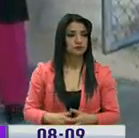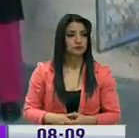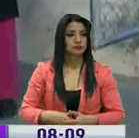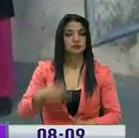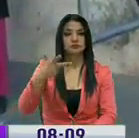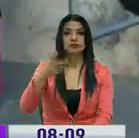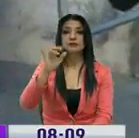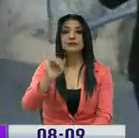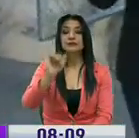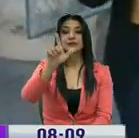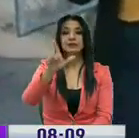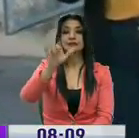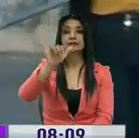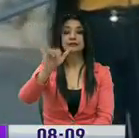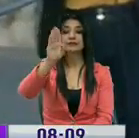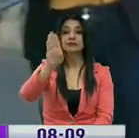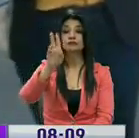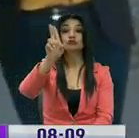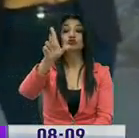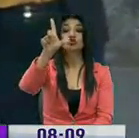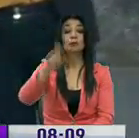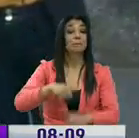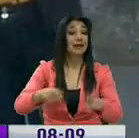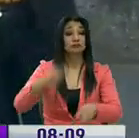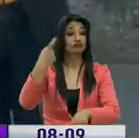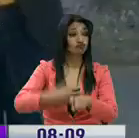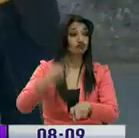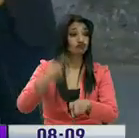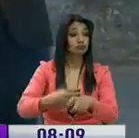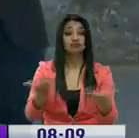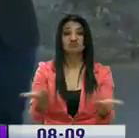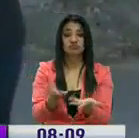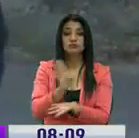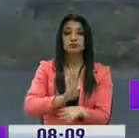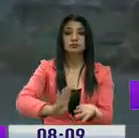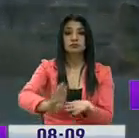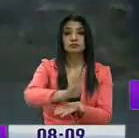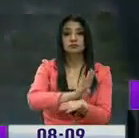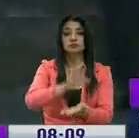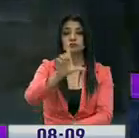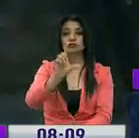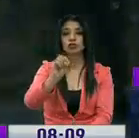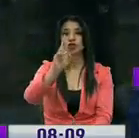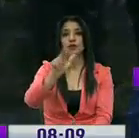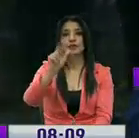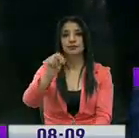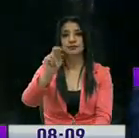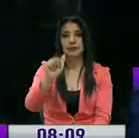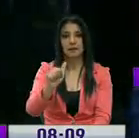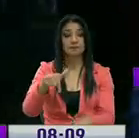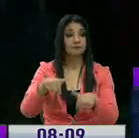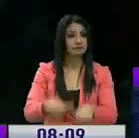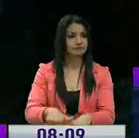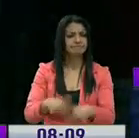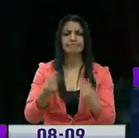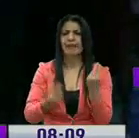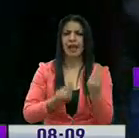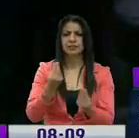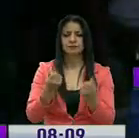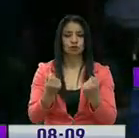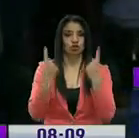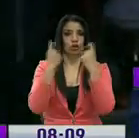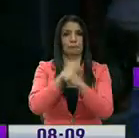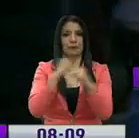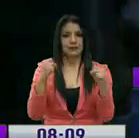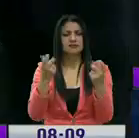de Chiribulo, pero específicamente nosotros nos encontramos en el barrio La Lorena. Y Robert, estamos sorprendidos y yo diría un